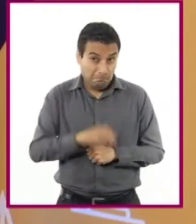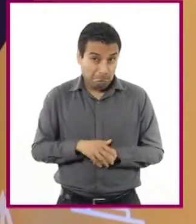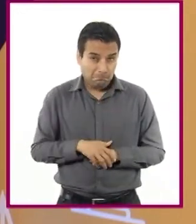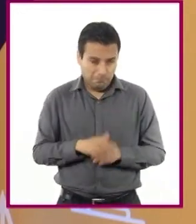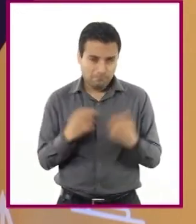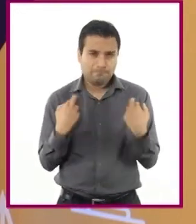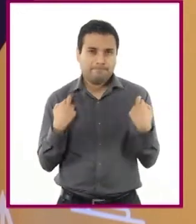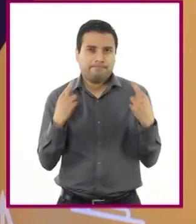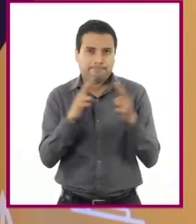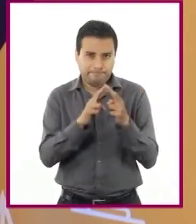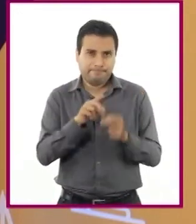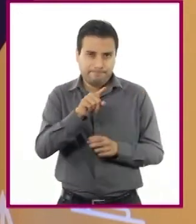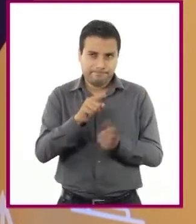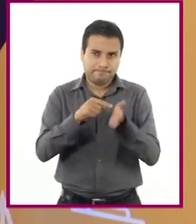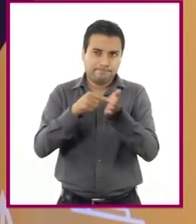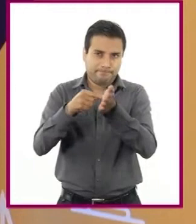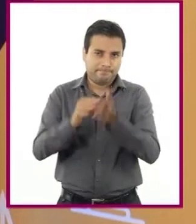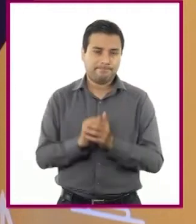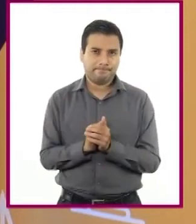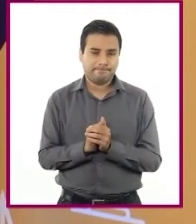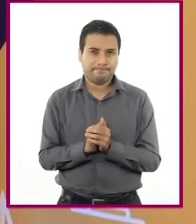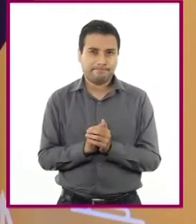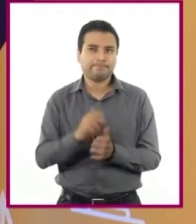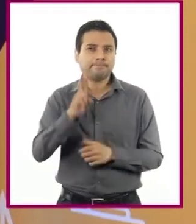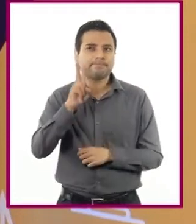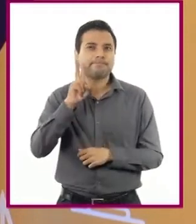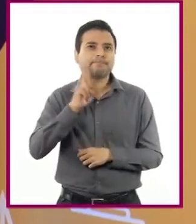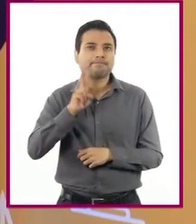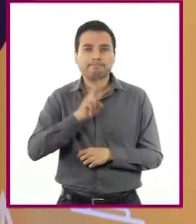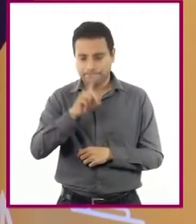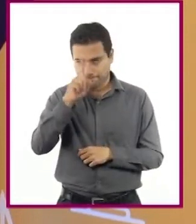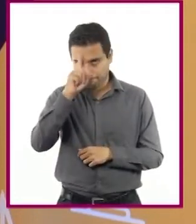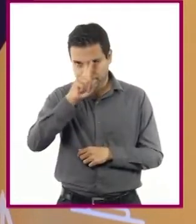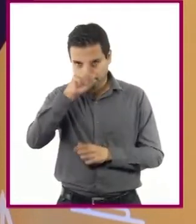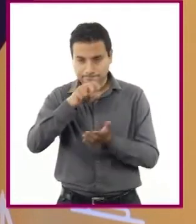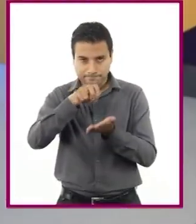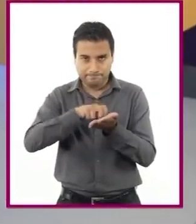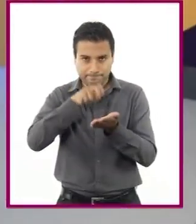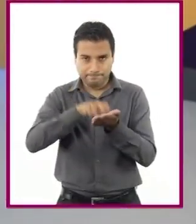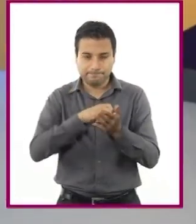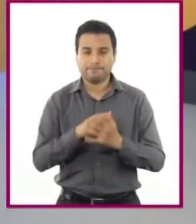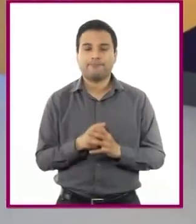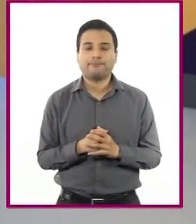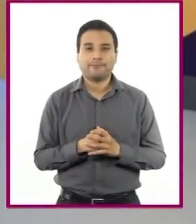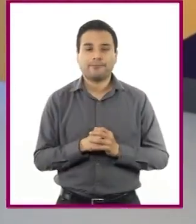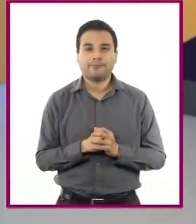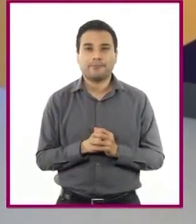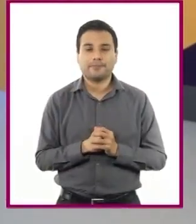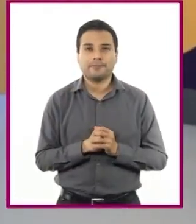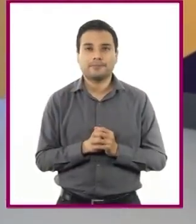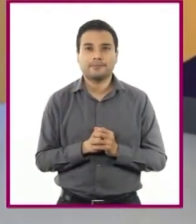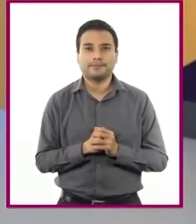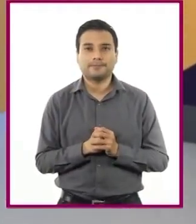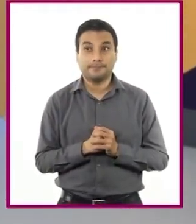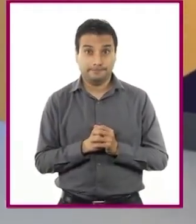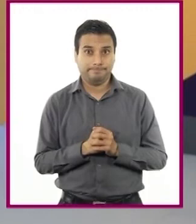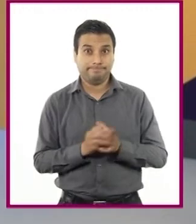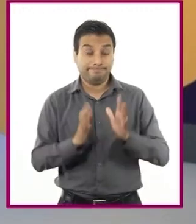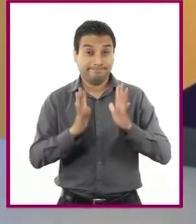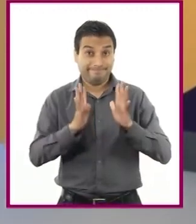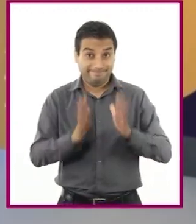o maestro sus hallazgos para obtener retroalimentación al respecto. Como se han dado